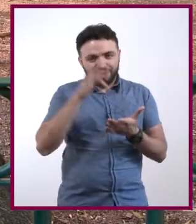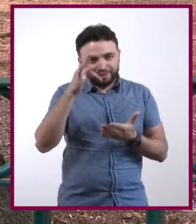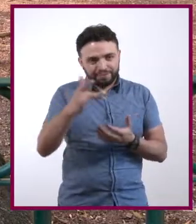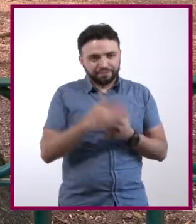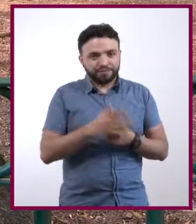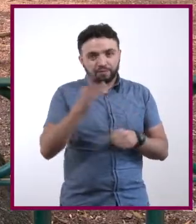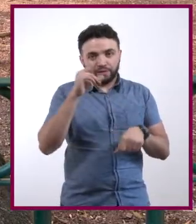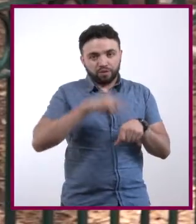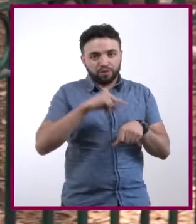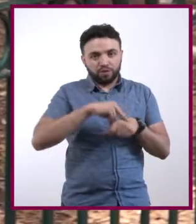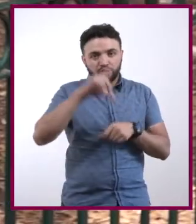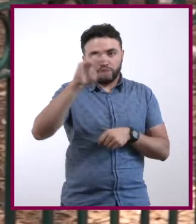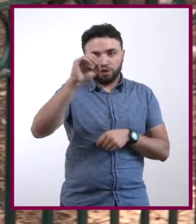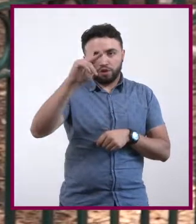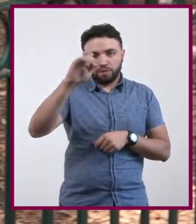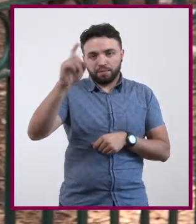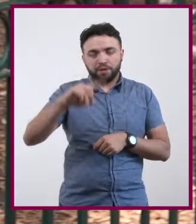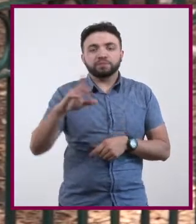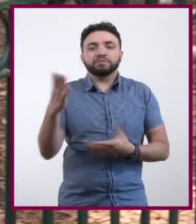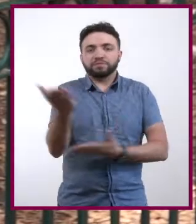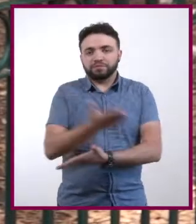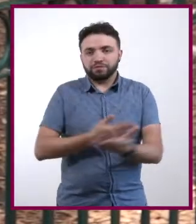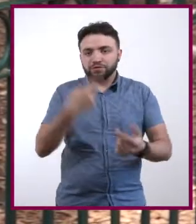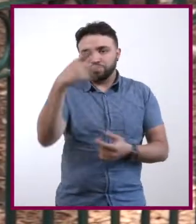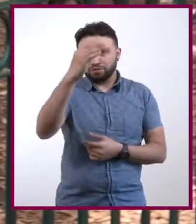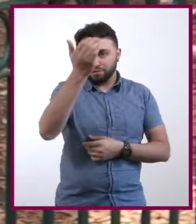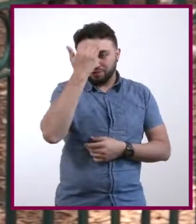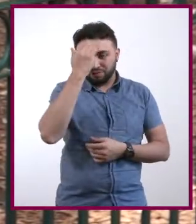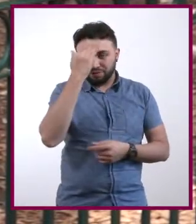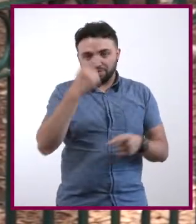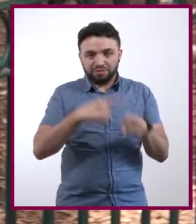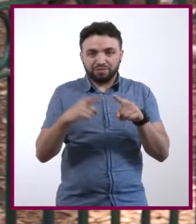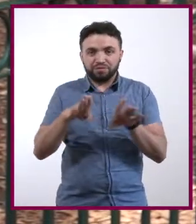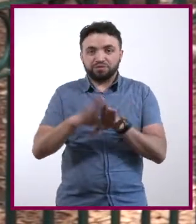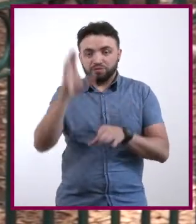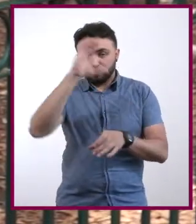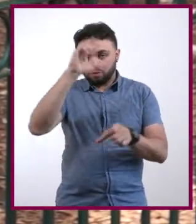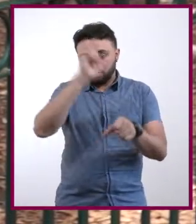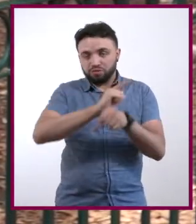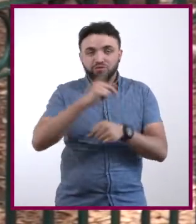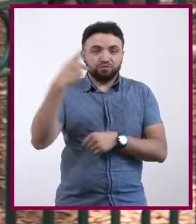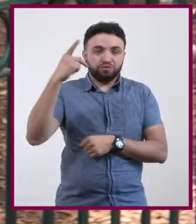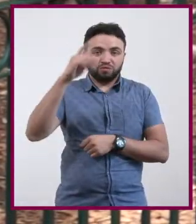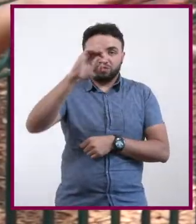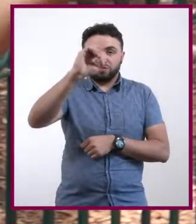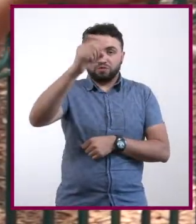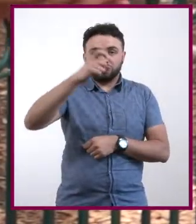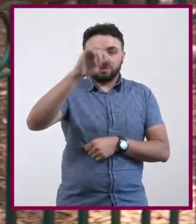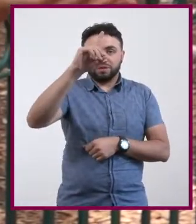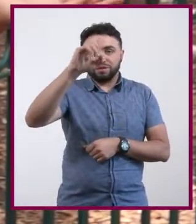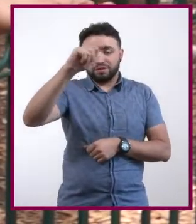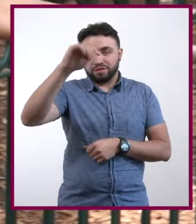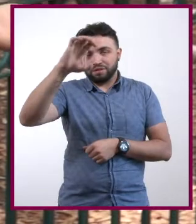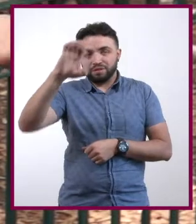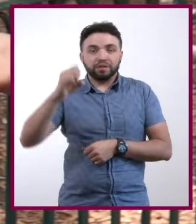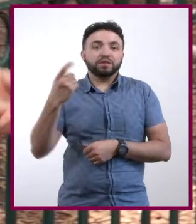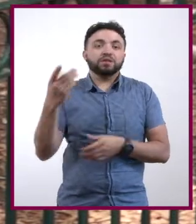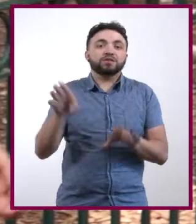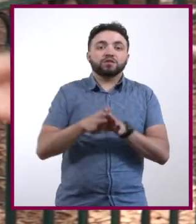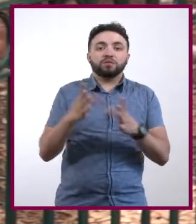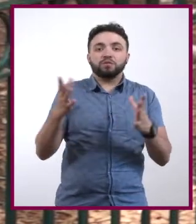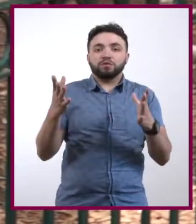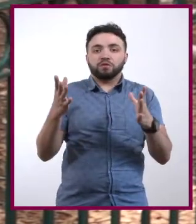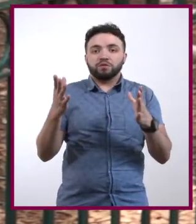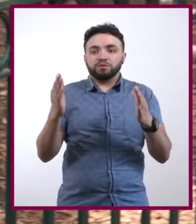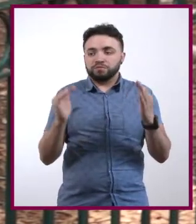Muchas gracias a la doctora López por compartir con nosotros sus conocimientos respecto de las culturas de Occidente, que comparadas con otras culturas